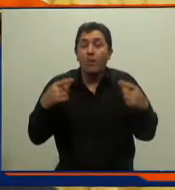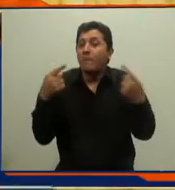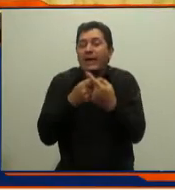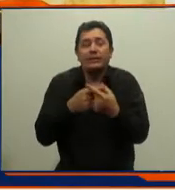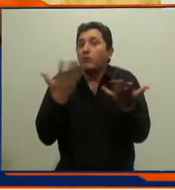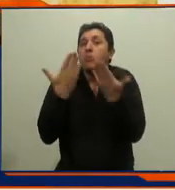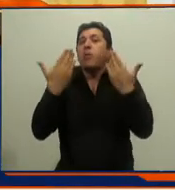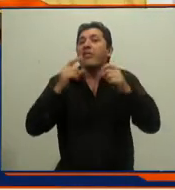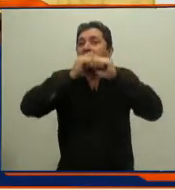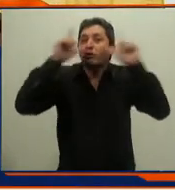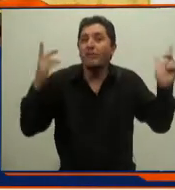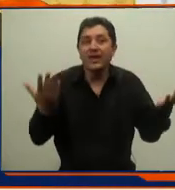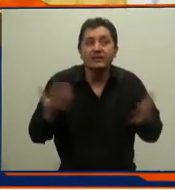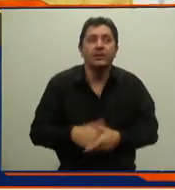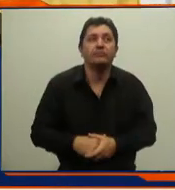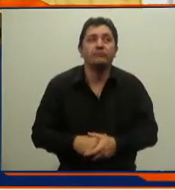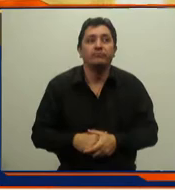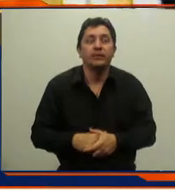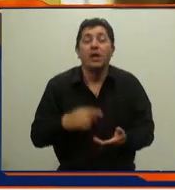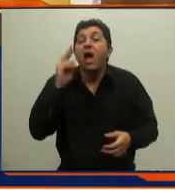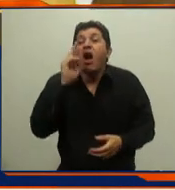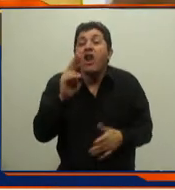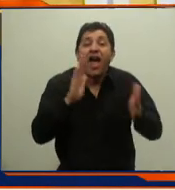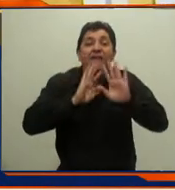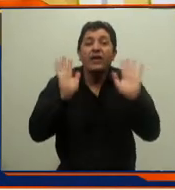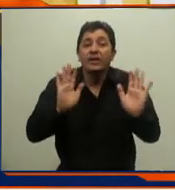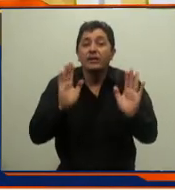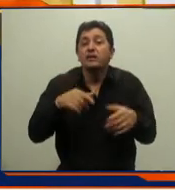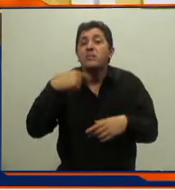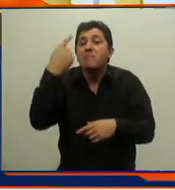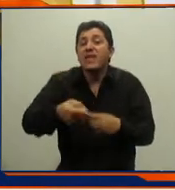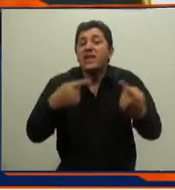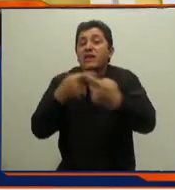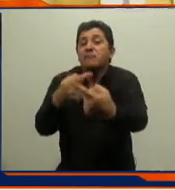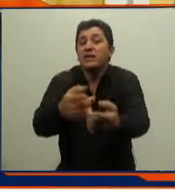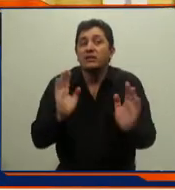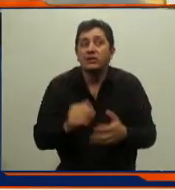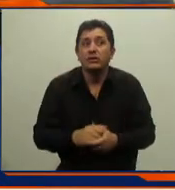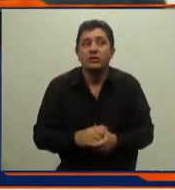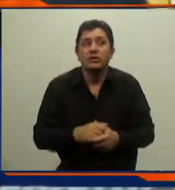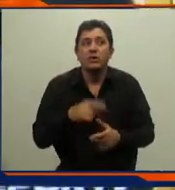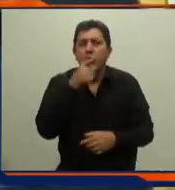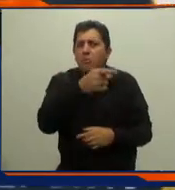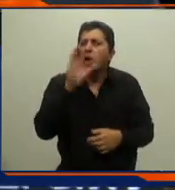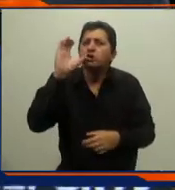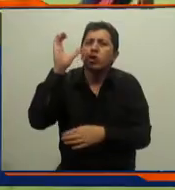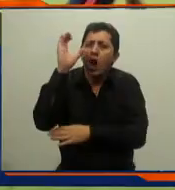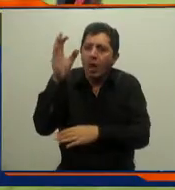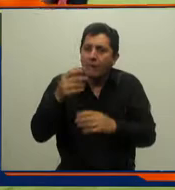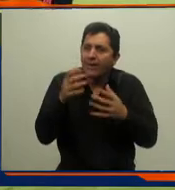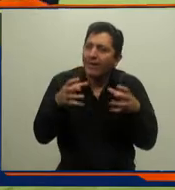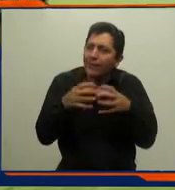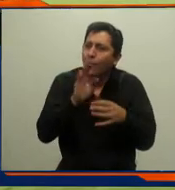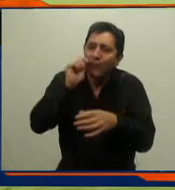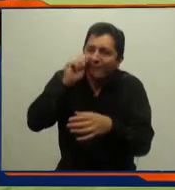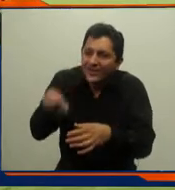cosa. Y bueno, ya veremos lo que sigue sucediendo mañana. ¿Vas a acercarte a la selección de Colombia? Como decía Diego, dijo, ¿vas a pasar por